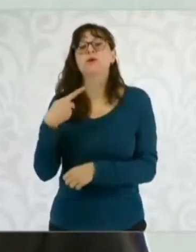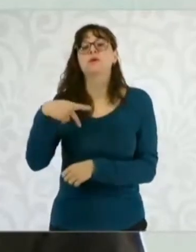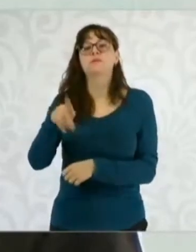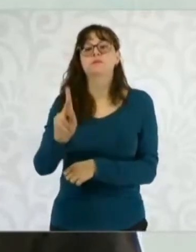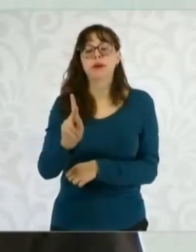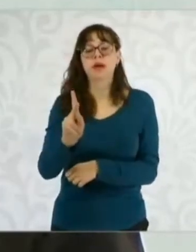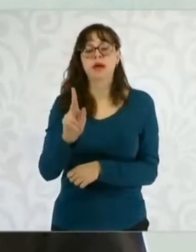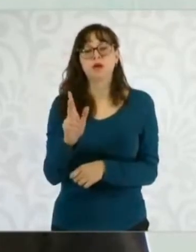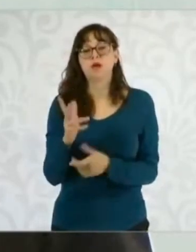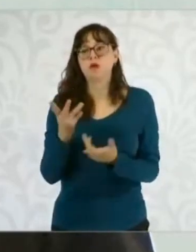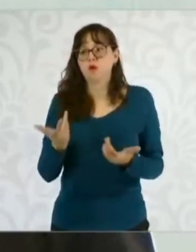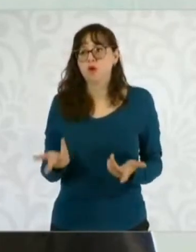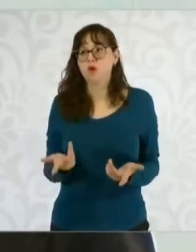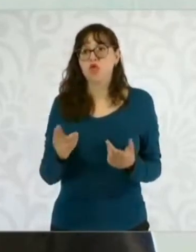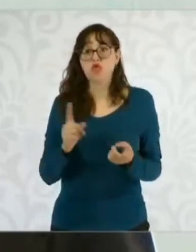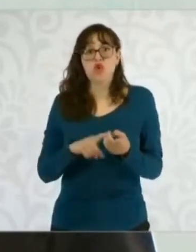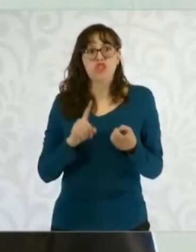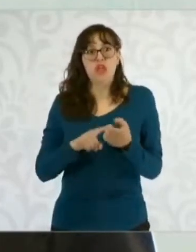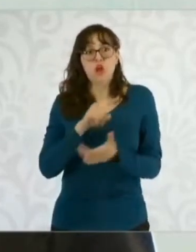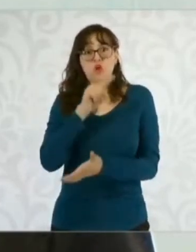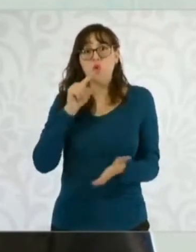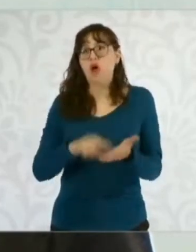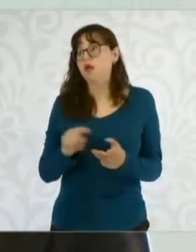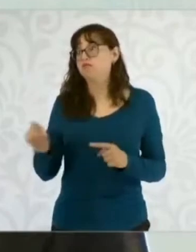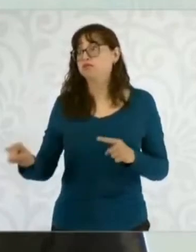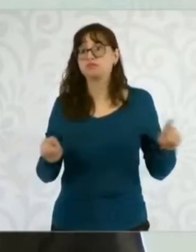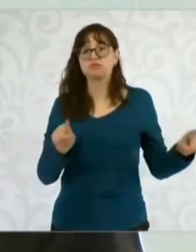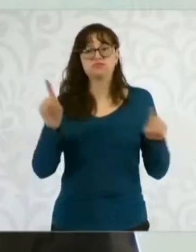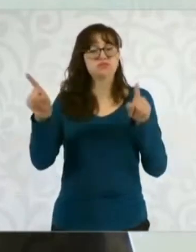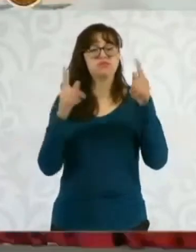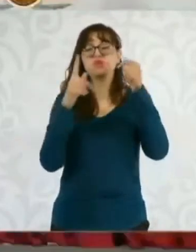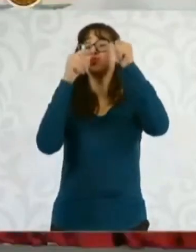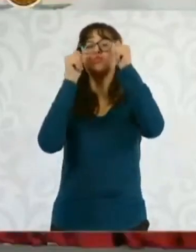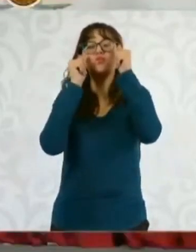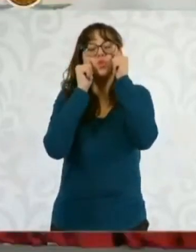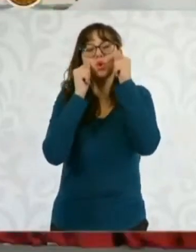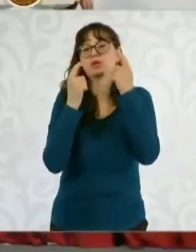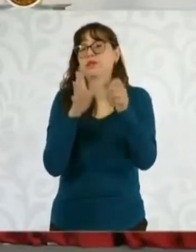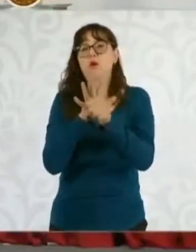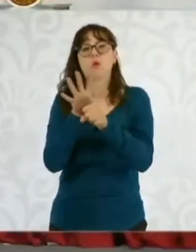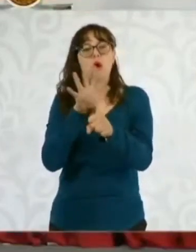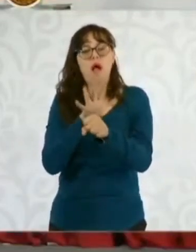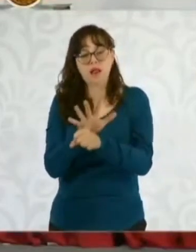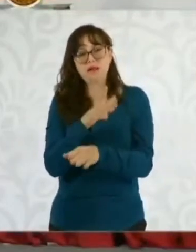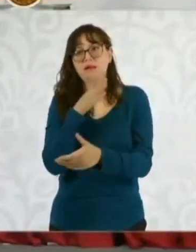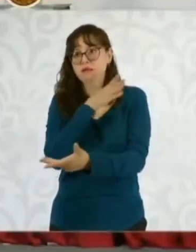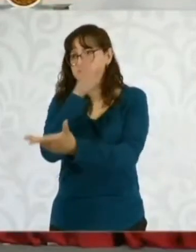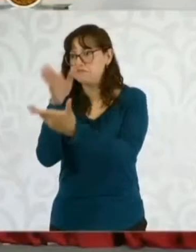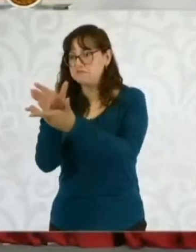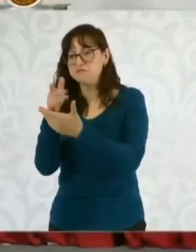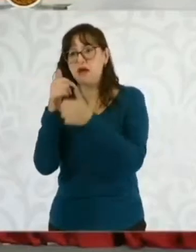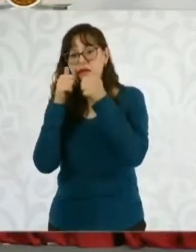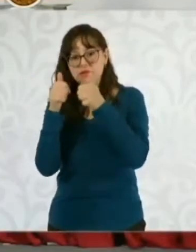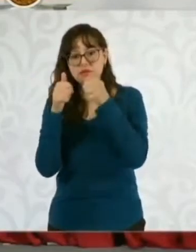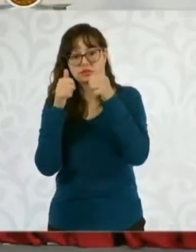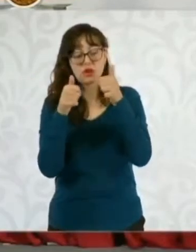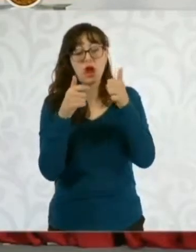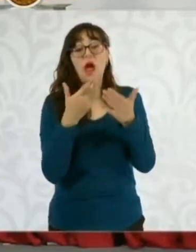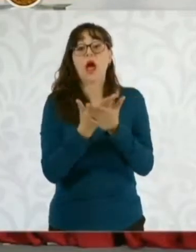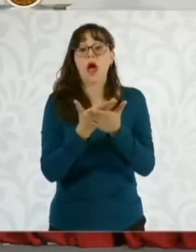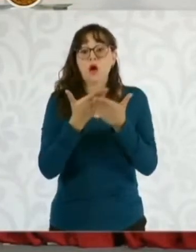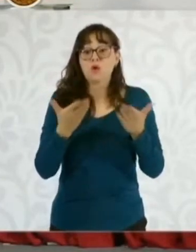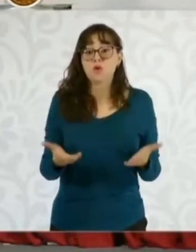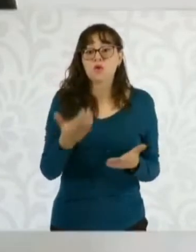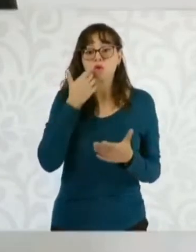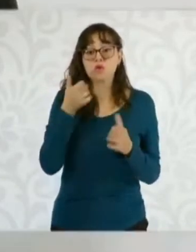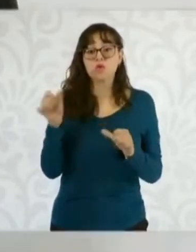todo en cualquier unidad del sector público. Le pediría entonces, presidenta, a continuación